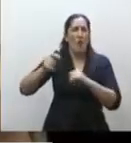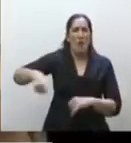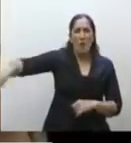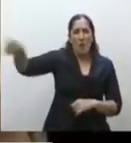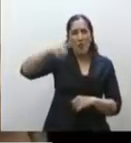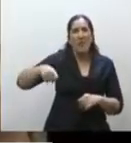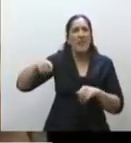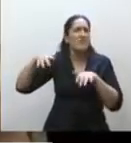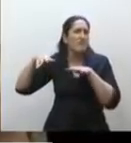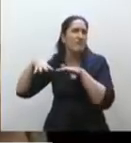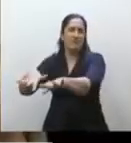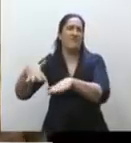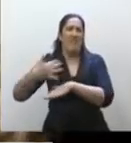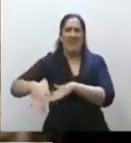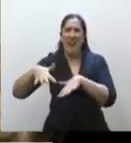que salieron a la calle,